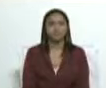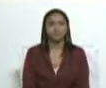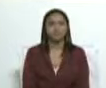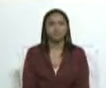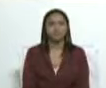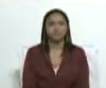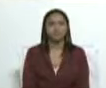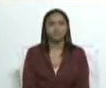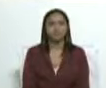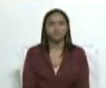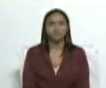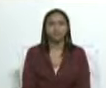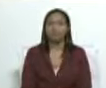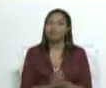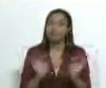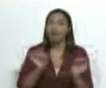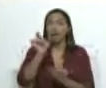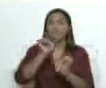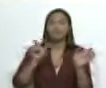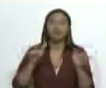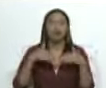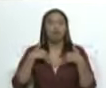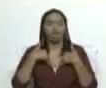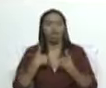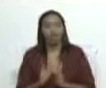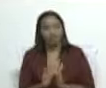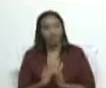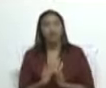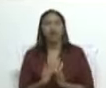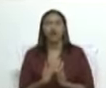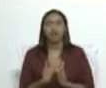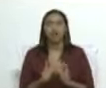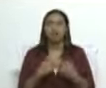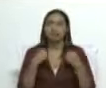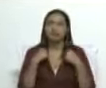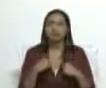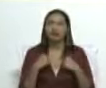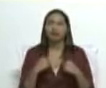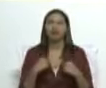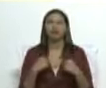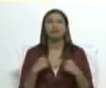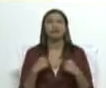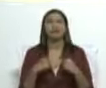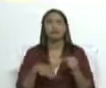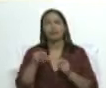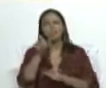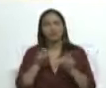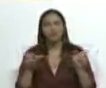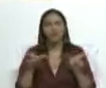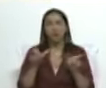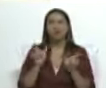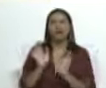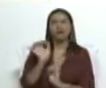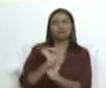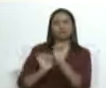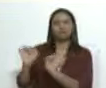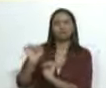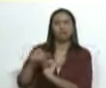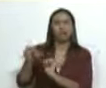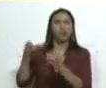Ya la gente está cansada de los extremos. La gente rechaza tanto el extremo de la